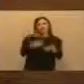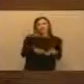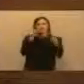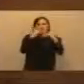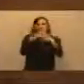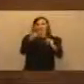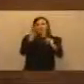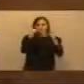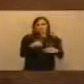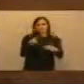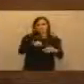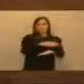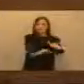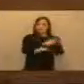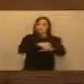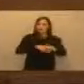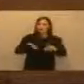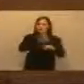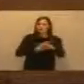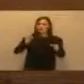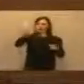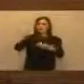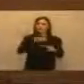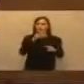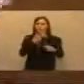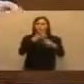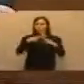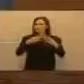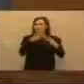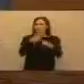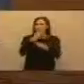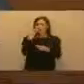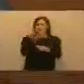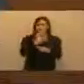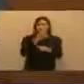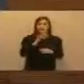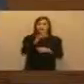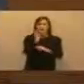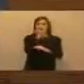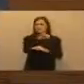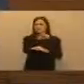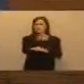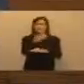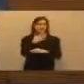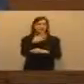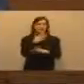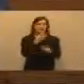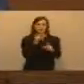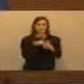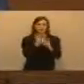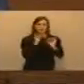la implicación del Gobierno de España, que en esto tiene mucho que decir, que evidentemente no puede escurrir el bulto en una situación como esa